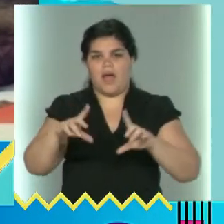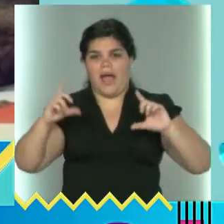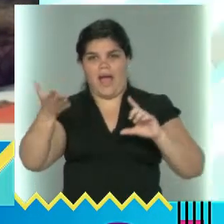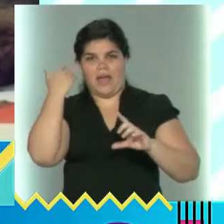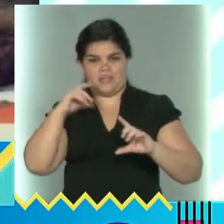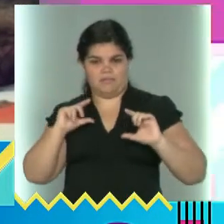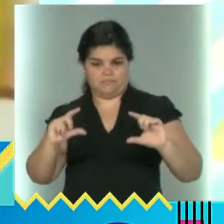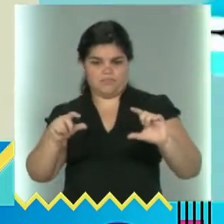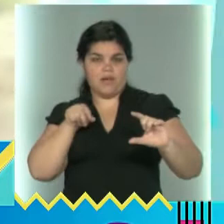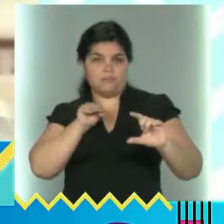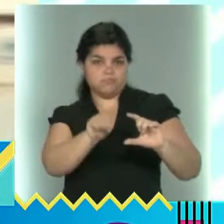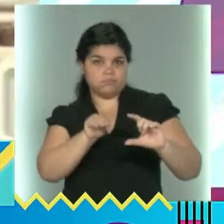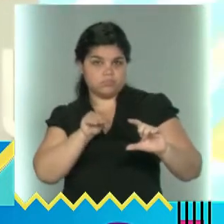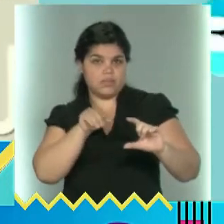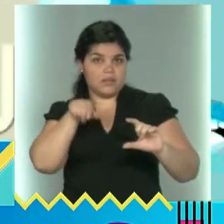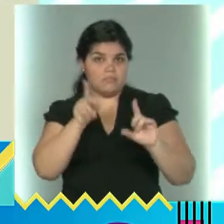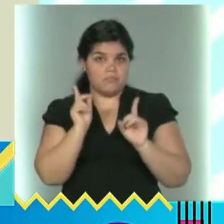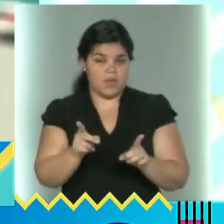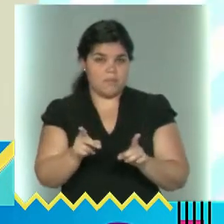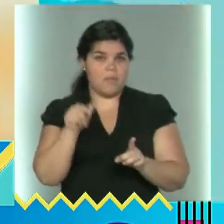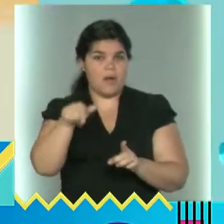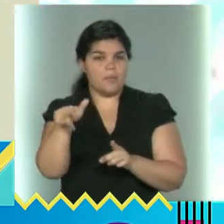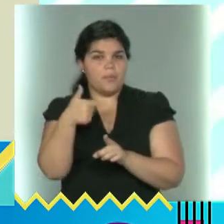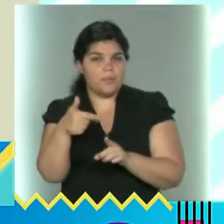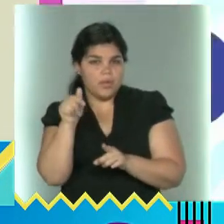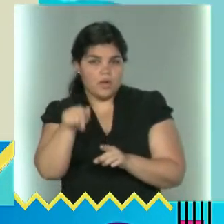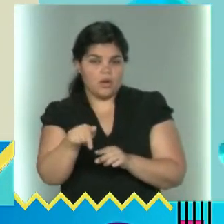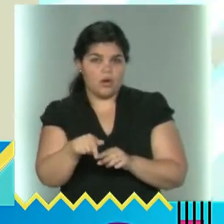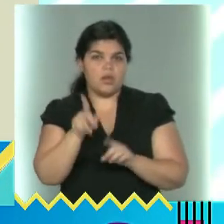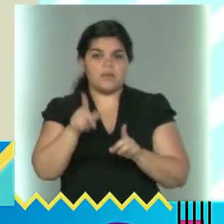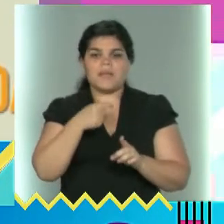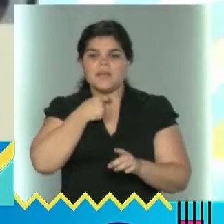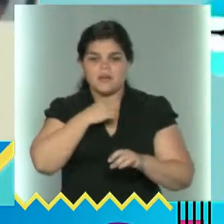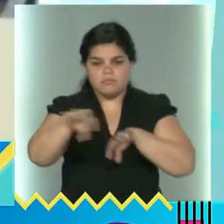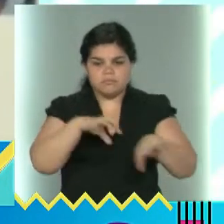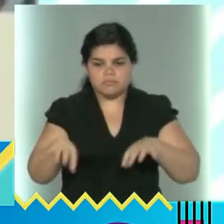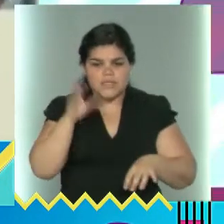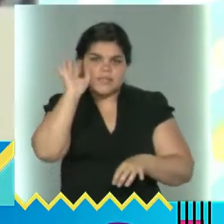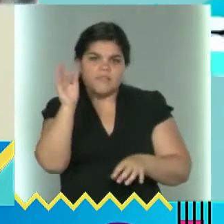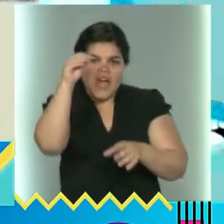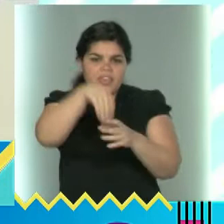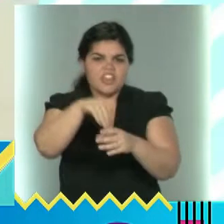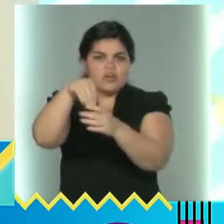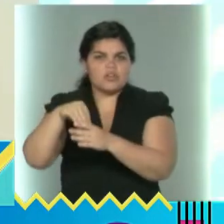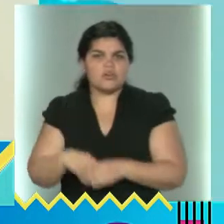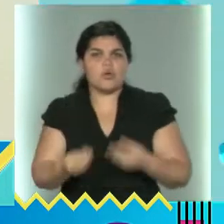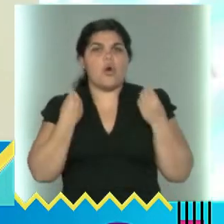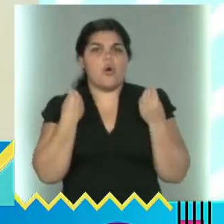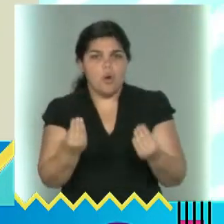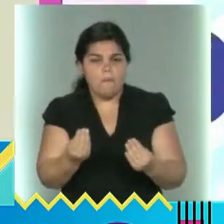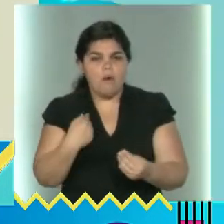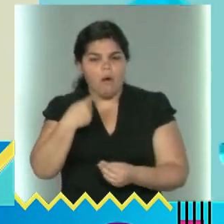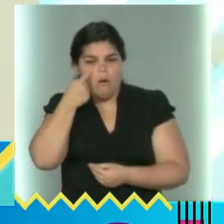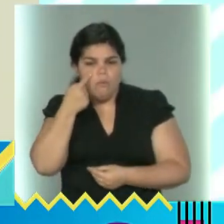época, ya estoy develando mi edad. Desarmaba todo, quería saber cómo funcionaba, cómo era por dentro cada cosa.